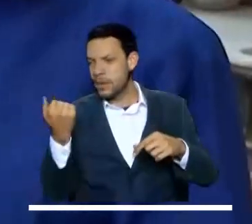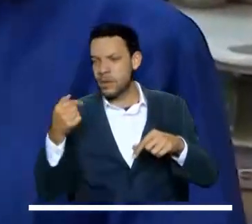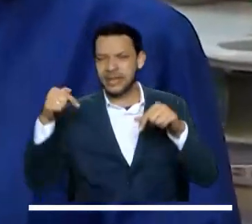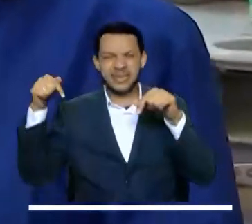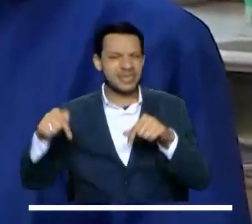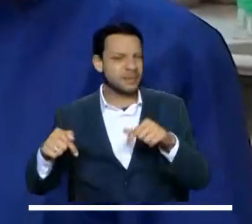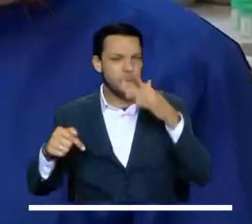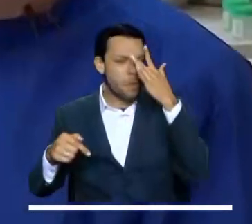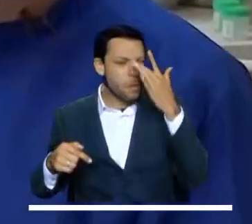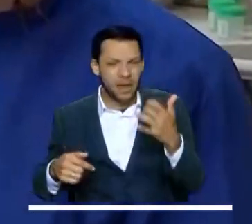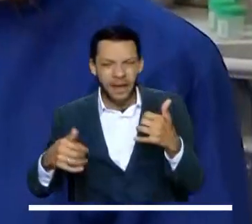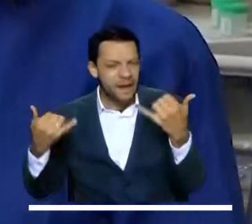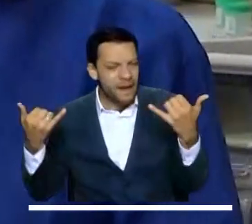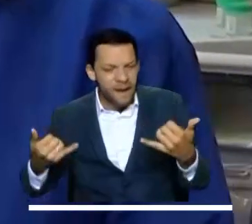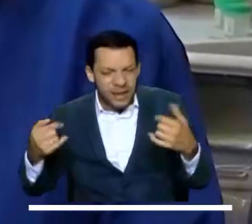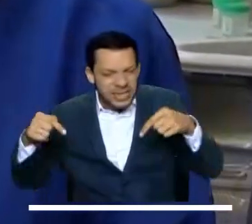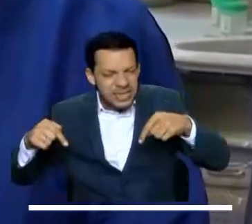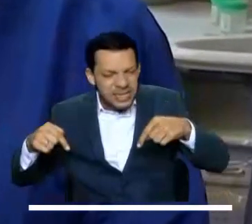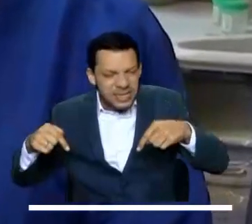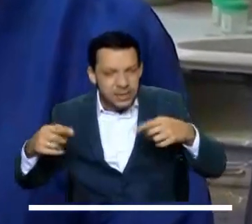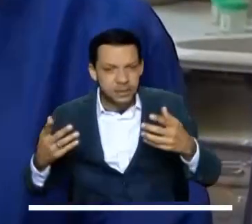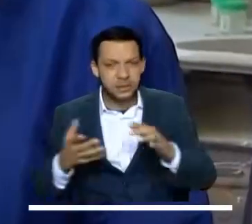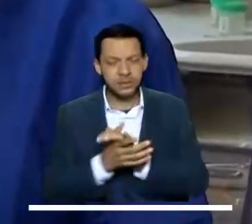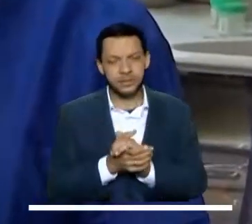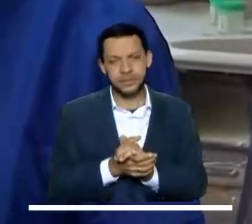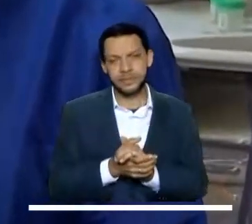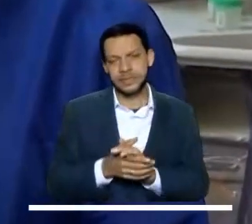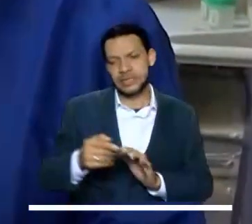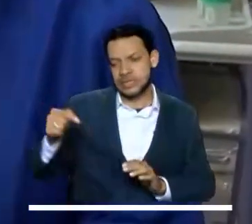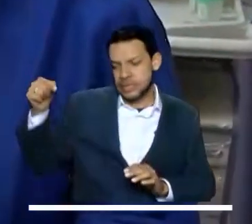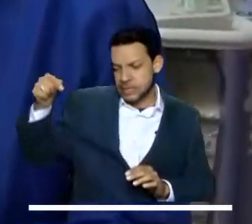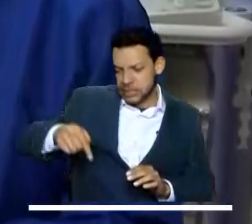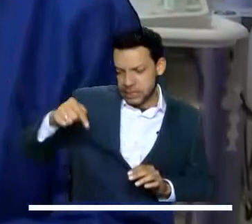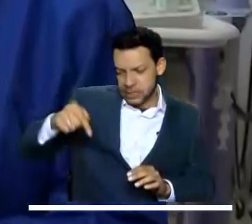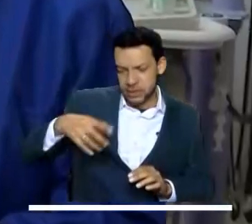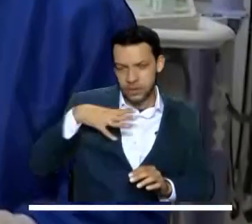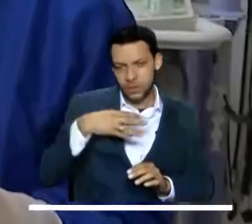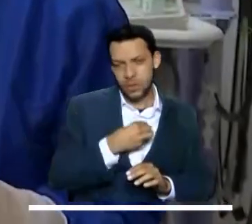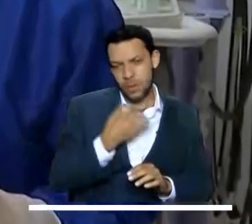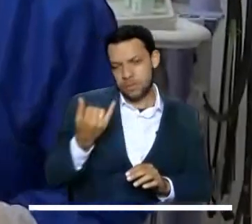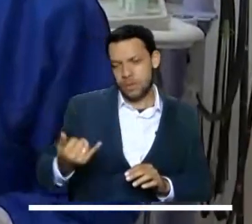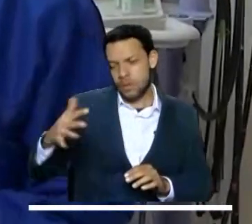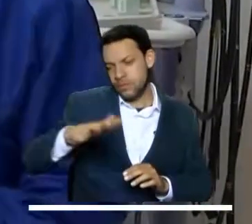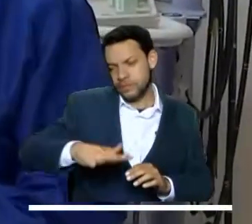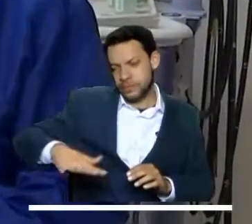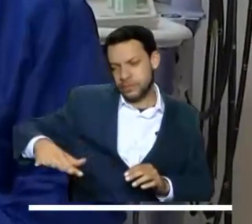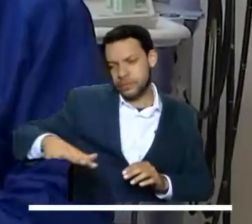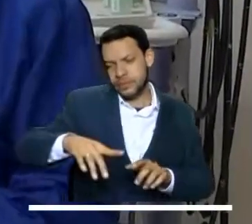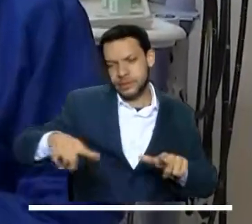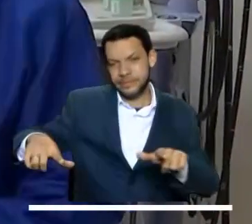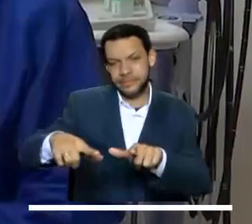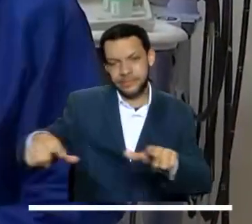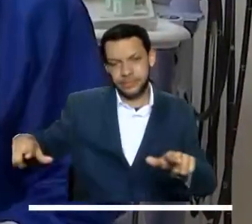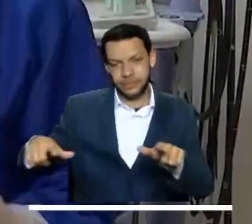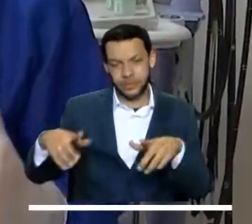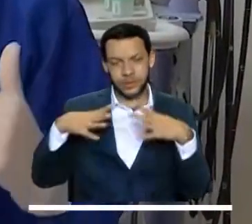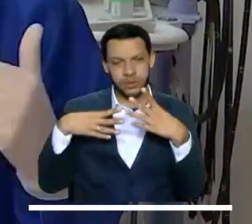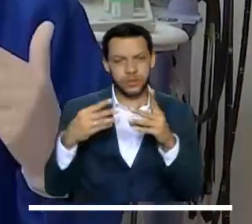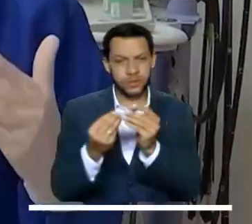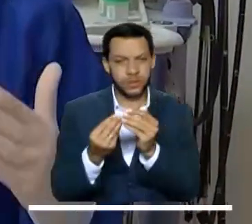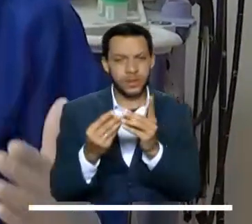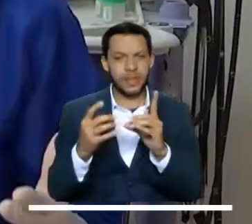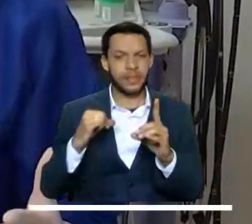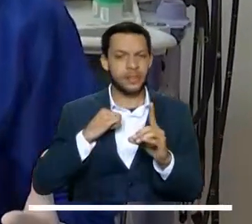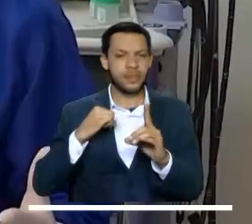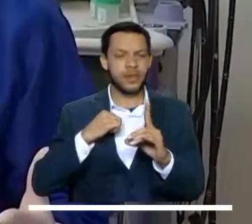sí, las endoscopias digestivas, la recomendación es hacerla en instituciones de salud que cumplen con todos los requisitos de la habilitación y que